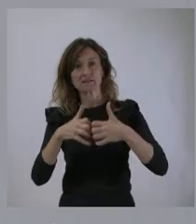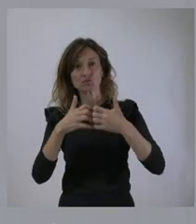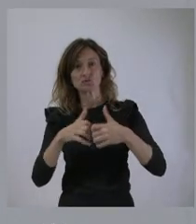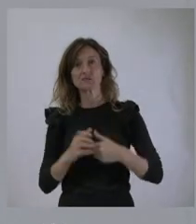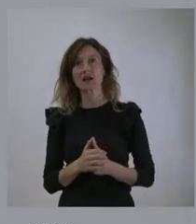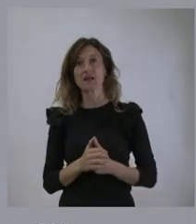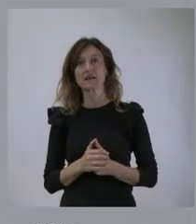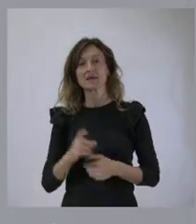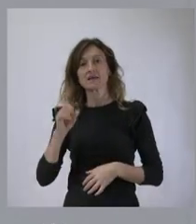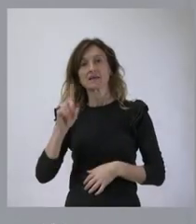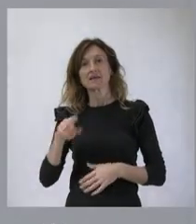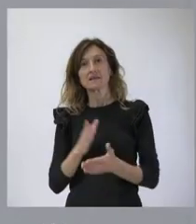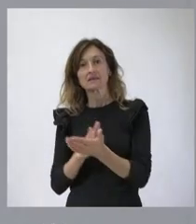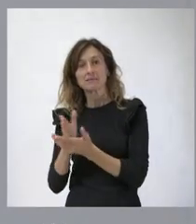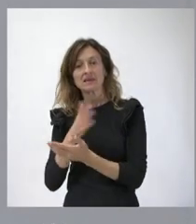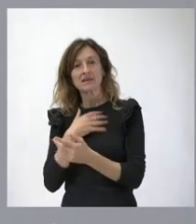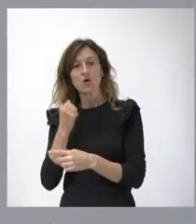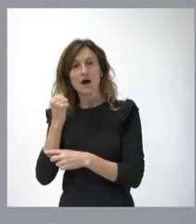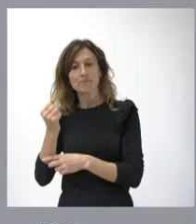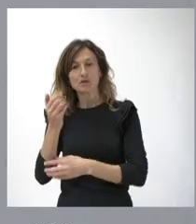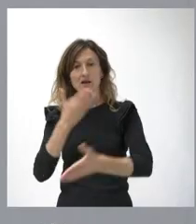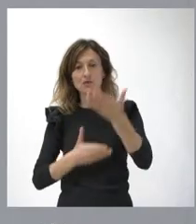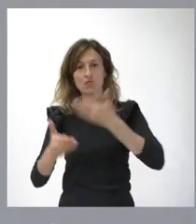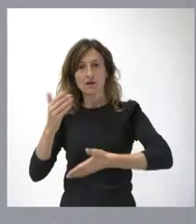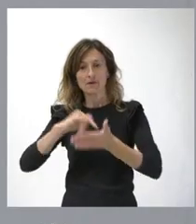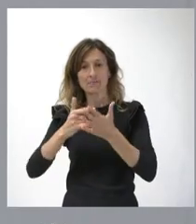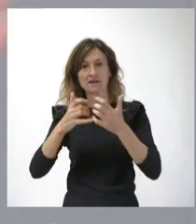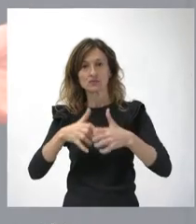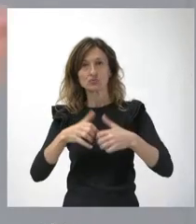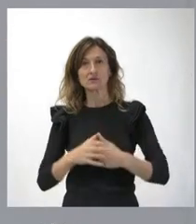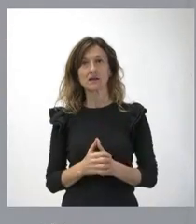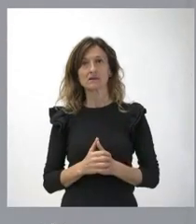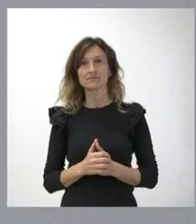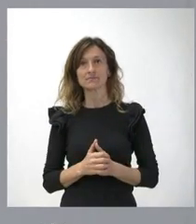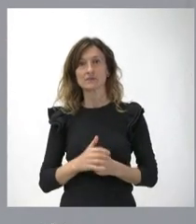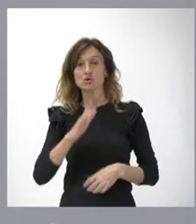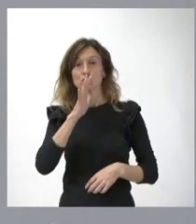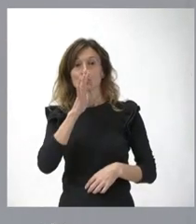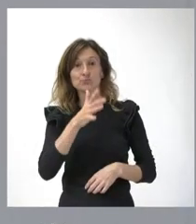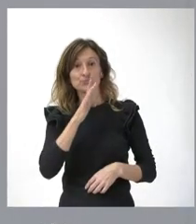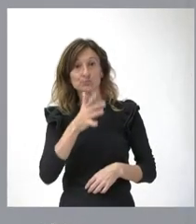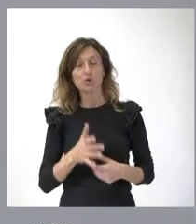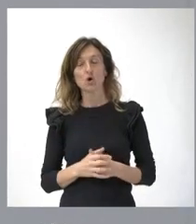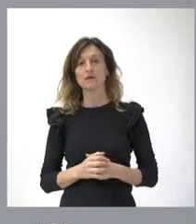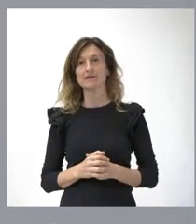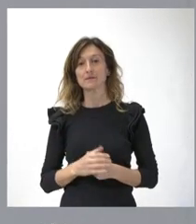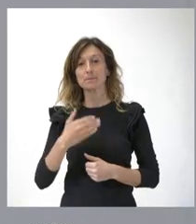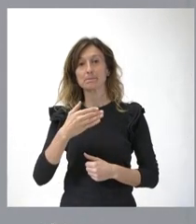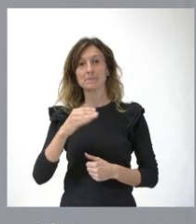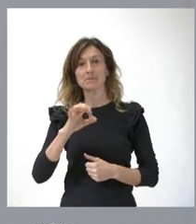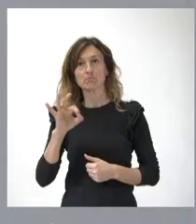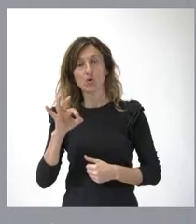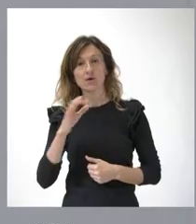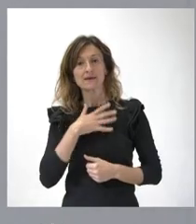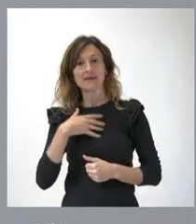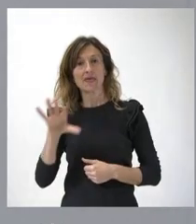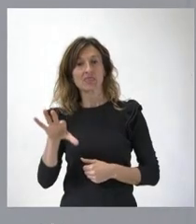y nuestra disposición a apoyar y a colaborar en este plan Industrial los motivos por los que Bimbo pueda plantear esta